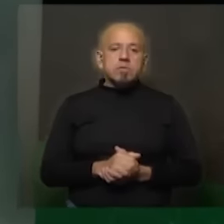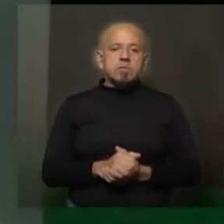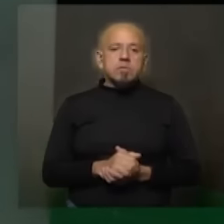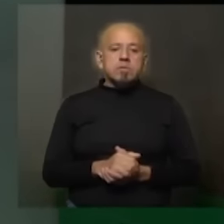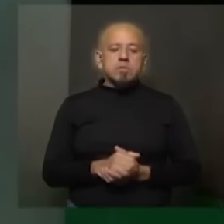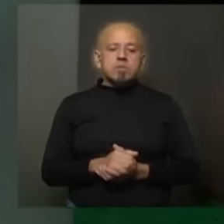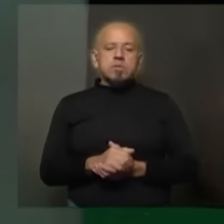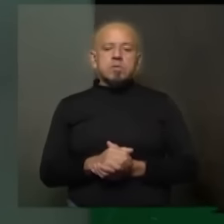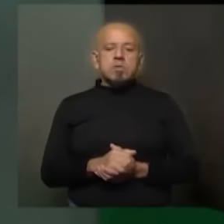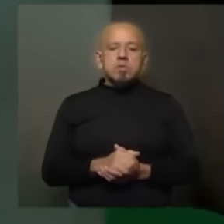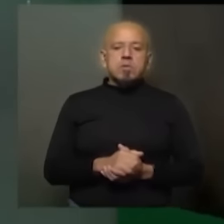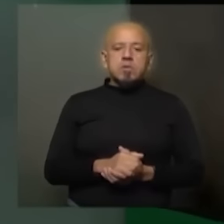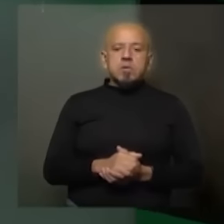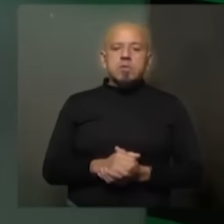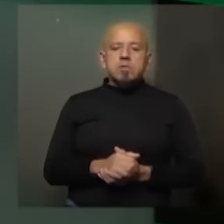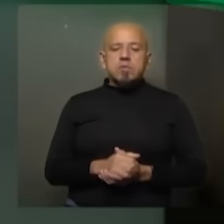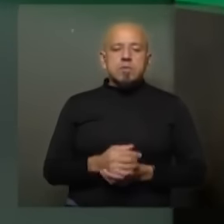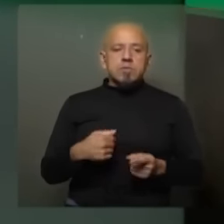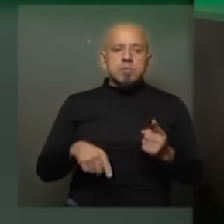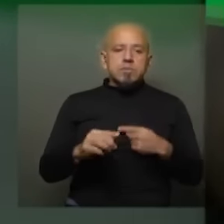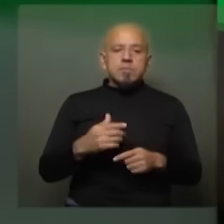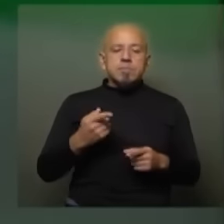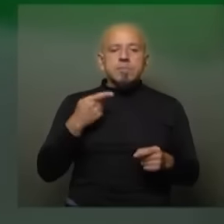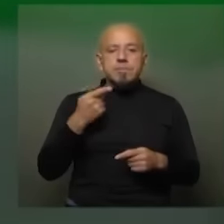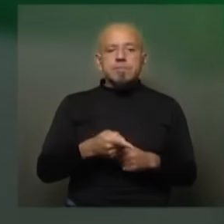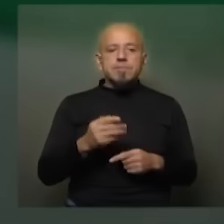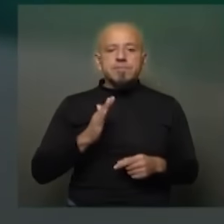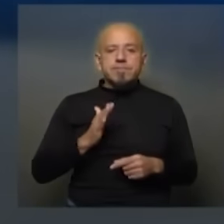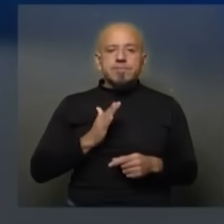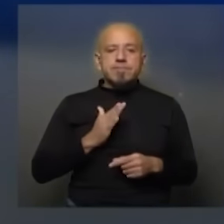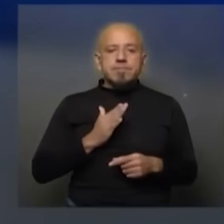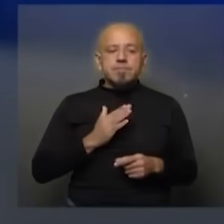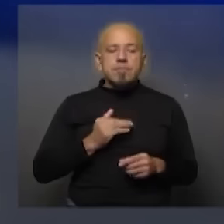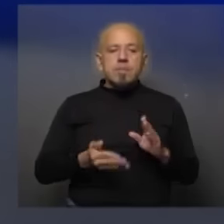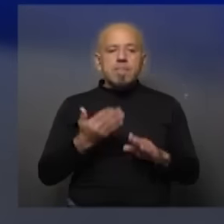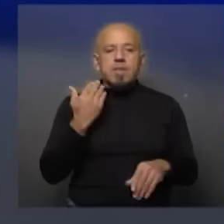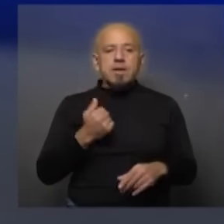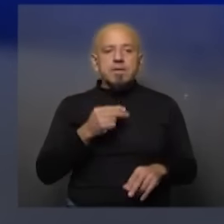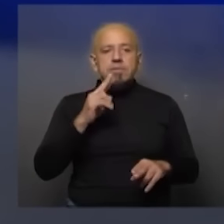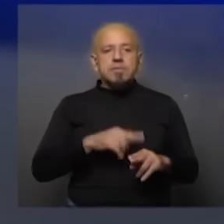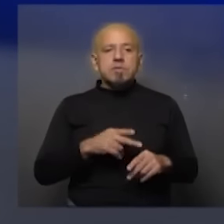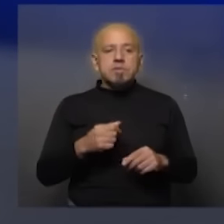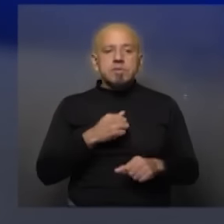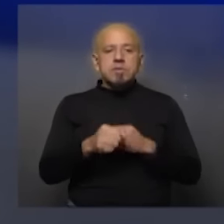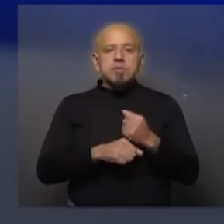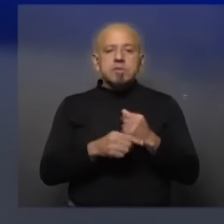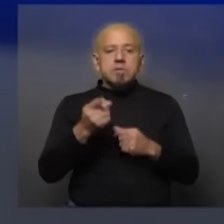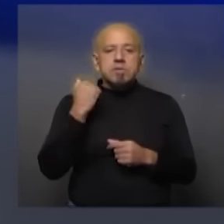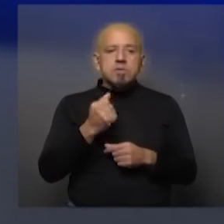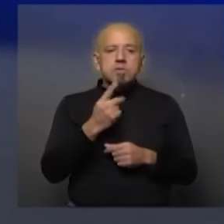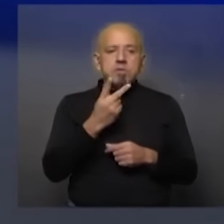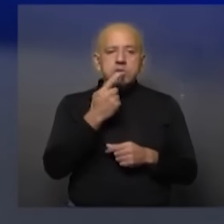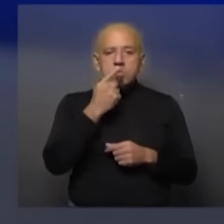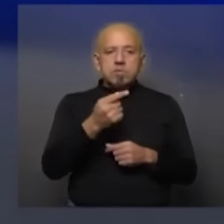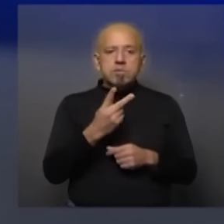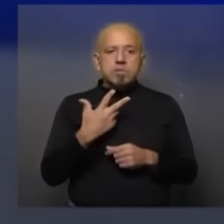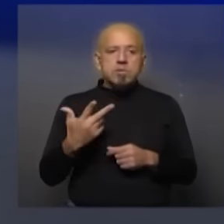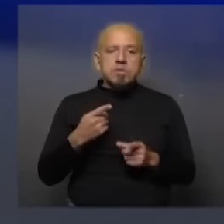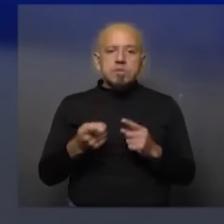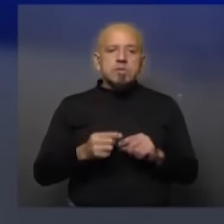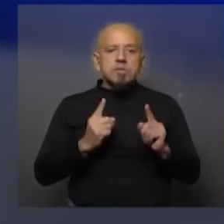Lo dijimos en la portada, aumentaron los homicidios contra las mujeres, según datos oficiales, el año pasado, año 2023. También